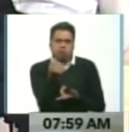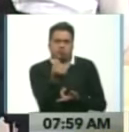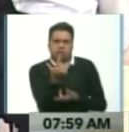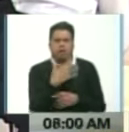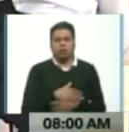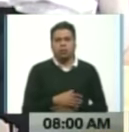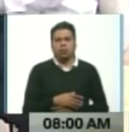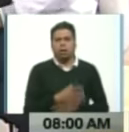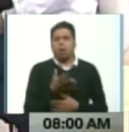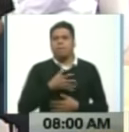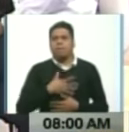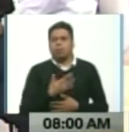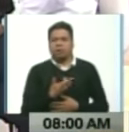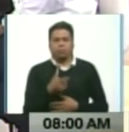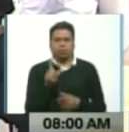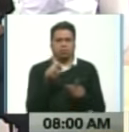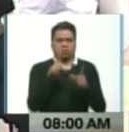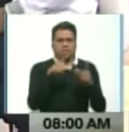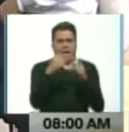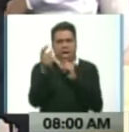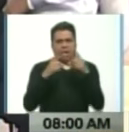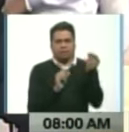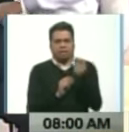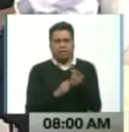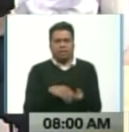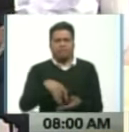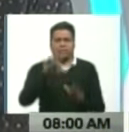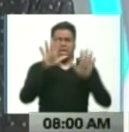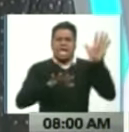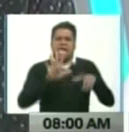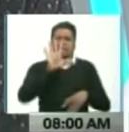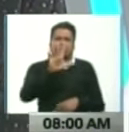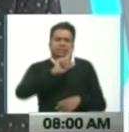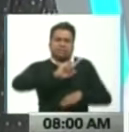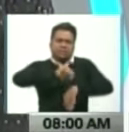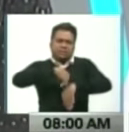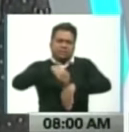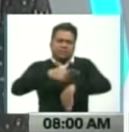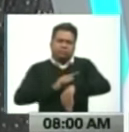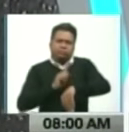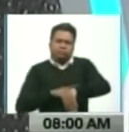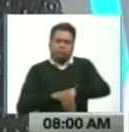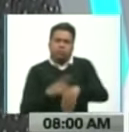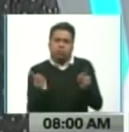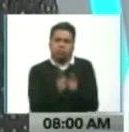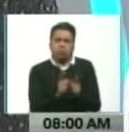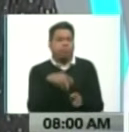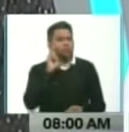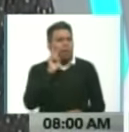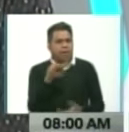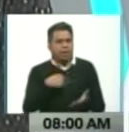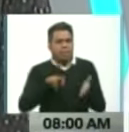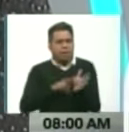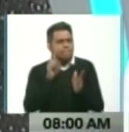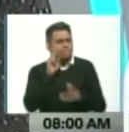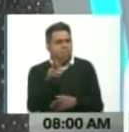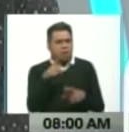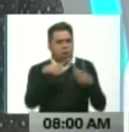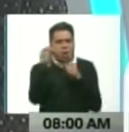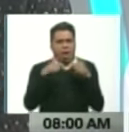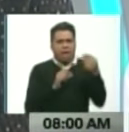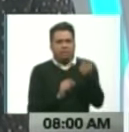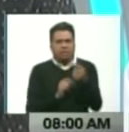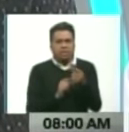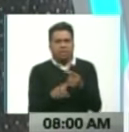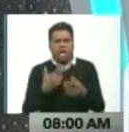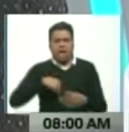más estrellas viendo unos videos. Lo que te toman son 15 segundos ver el video. Y a nosotros, pues, por cada vez que tú miras un video y obtienes esas estrellas, a